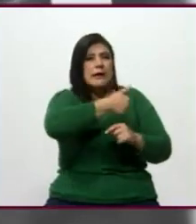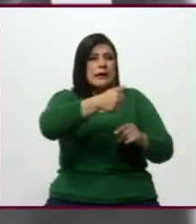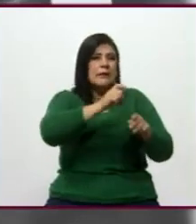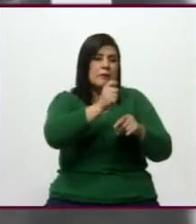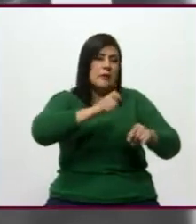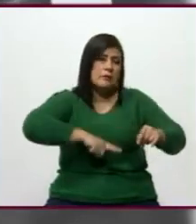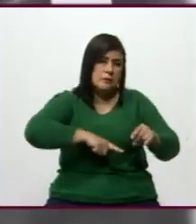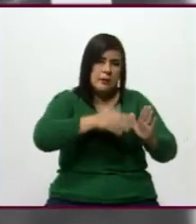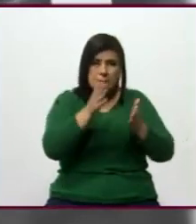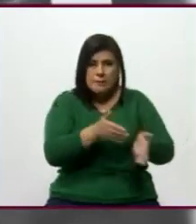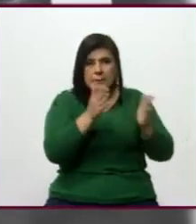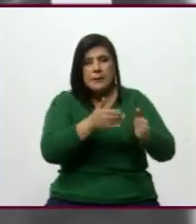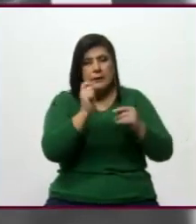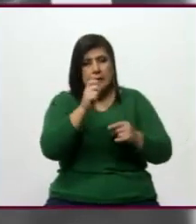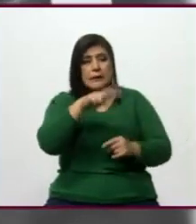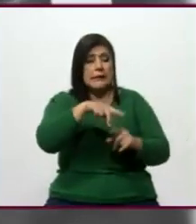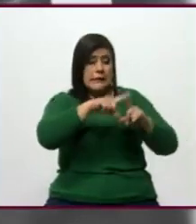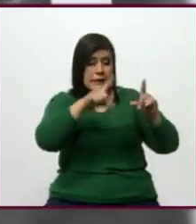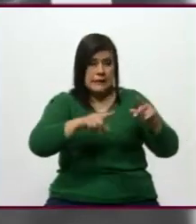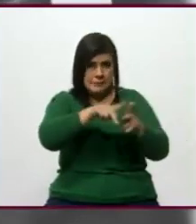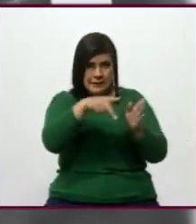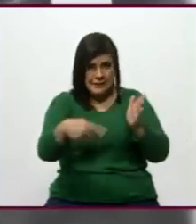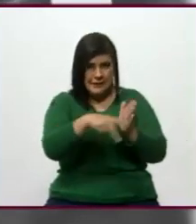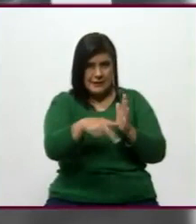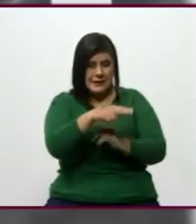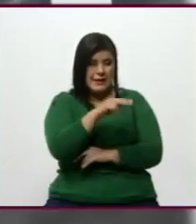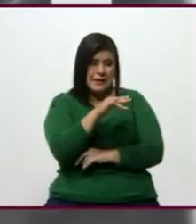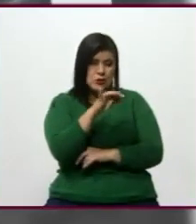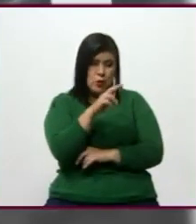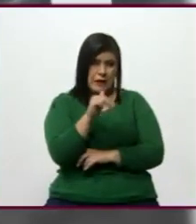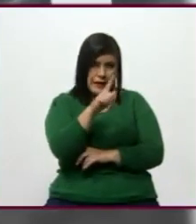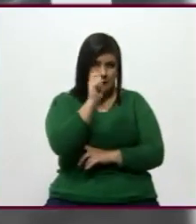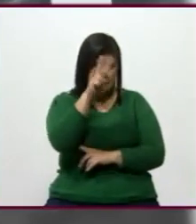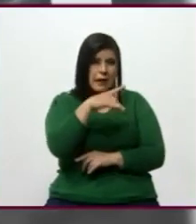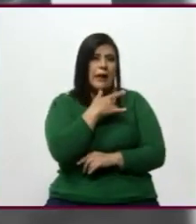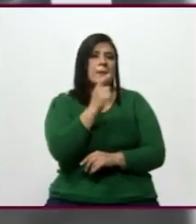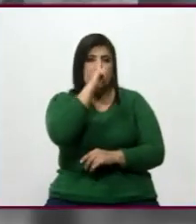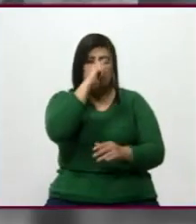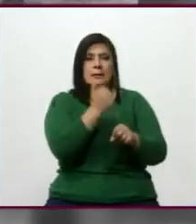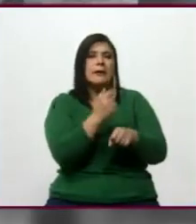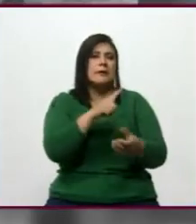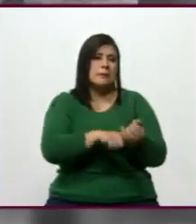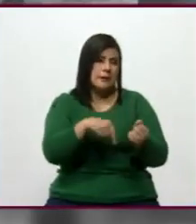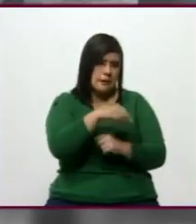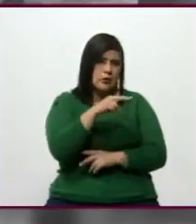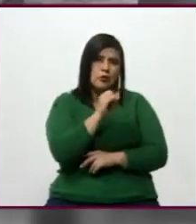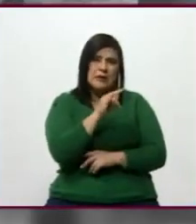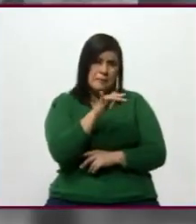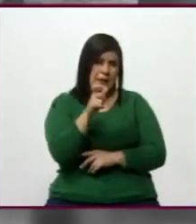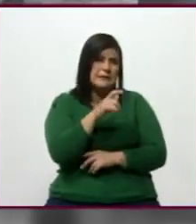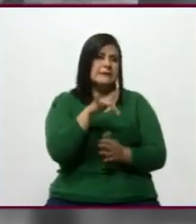los gobiernos nacional pues no es te dejo pues sin una huella y a nosotros a notimex también nos dejó